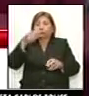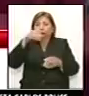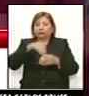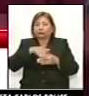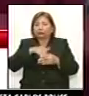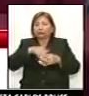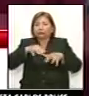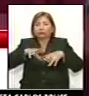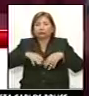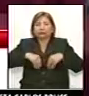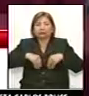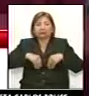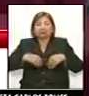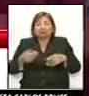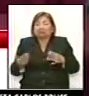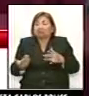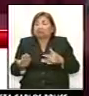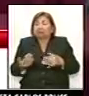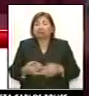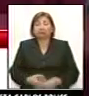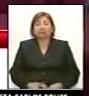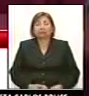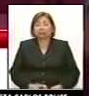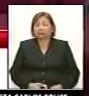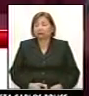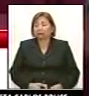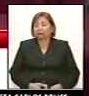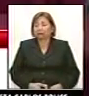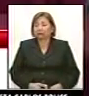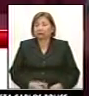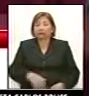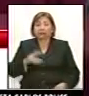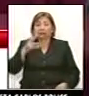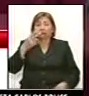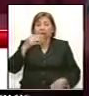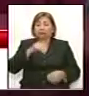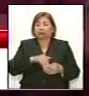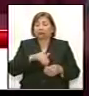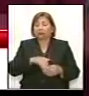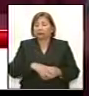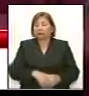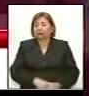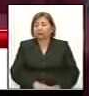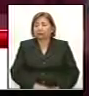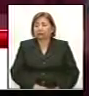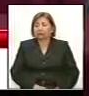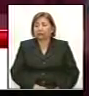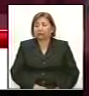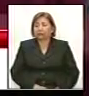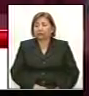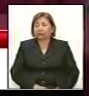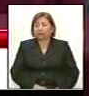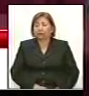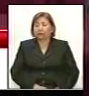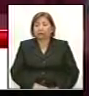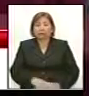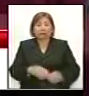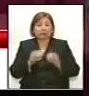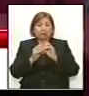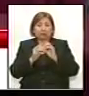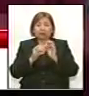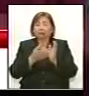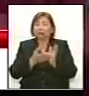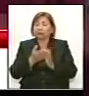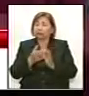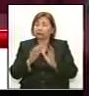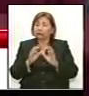sido aprobado, pero hasta ahora estamos pidiendo que se pase la segunda votación. Eso, o sea, ¿eso en alguna medida resolvería el problema? Resolvería para